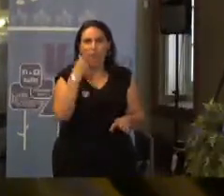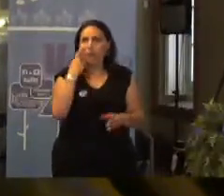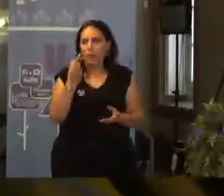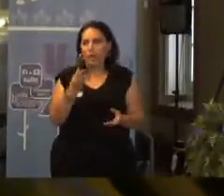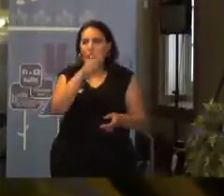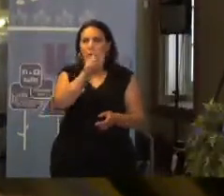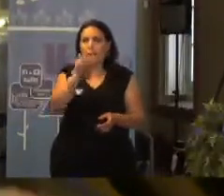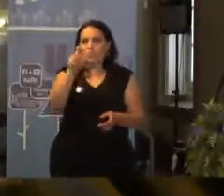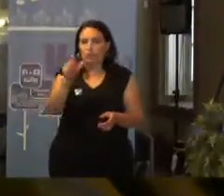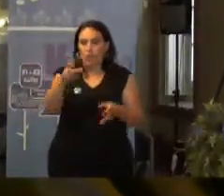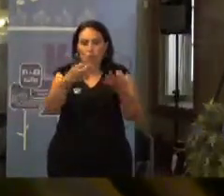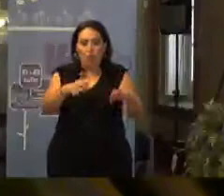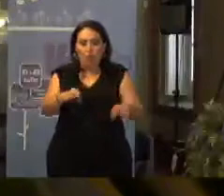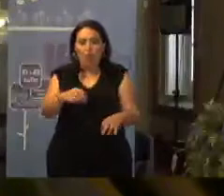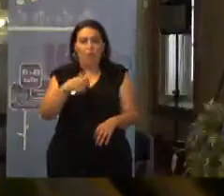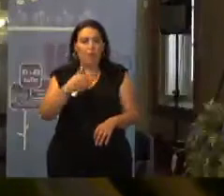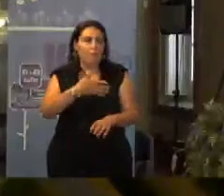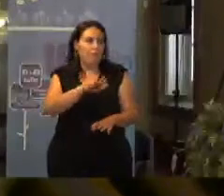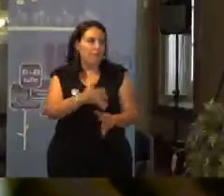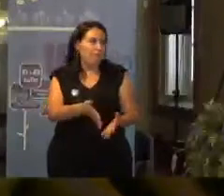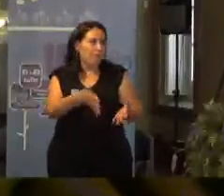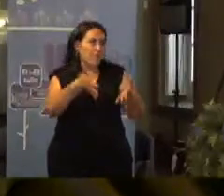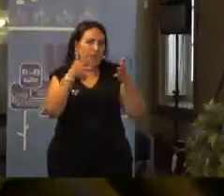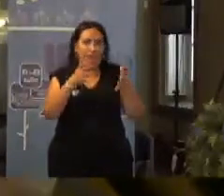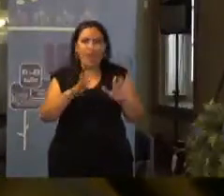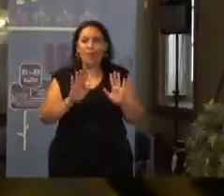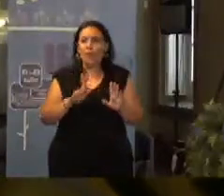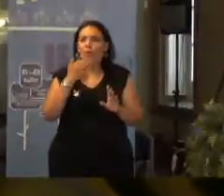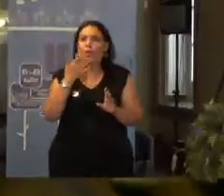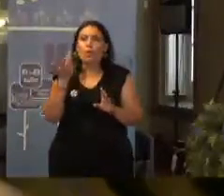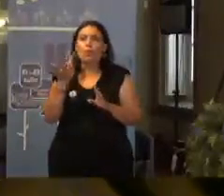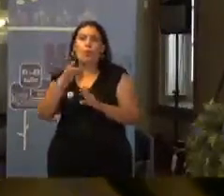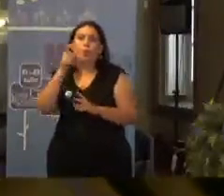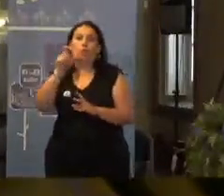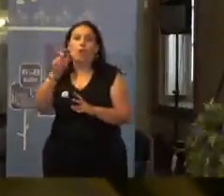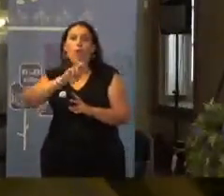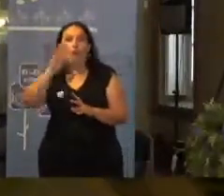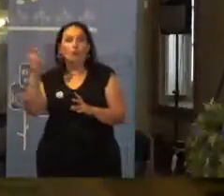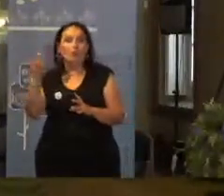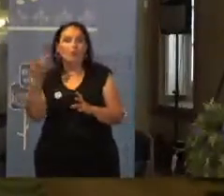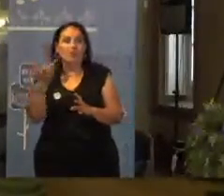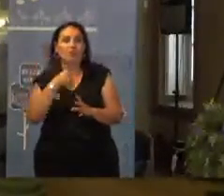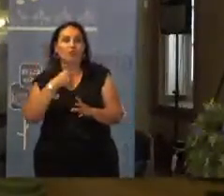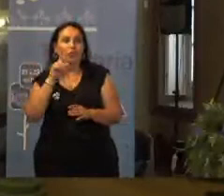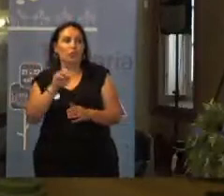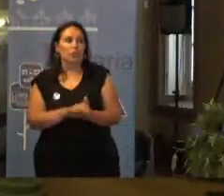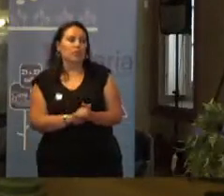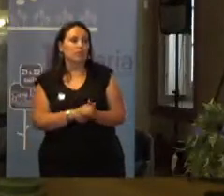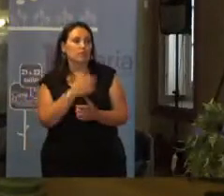nos encantaría. Aos das cúpulas dos partidos, pois o mellor non. Son